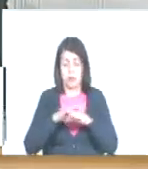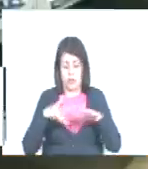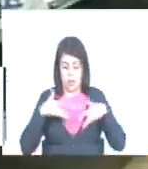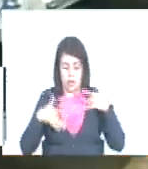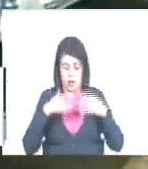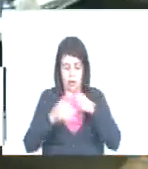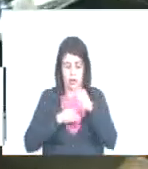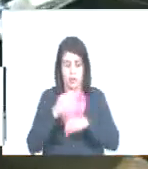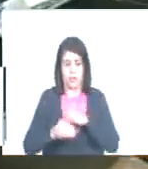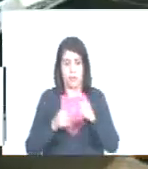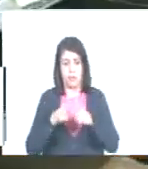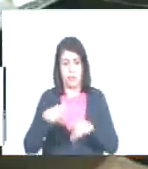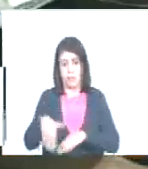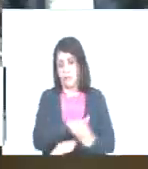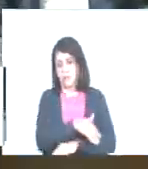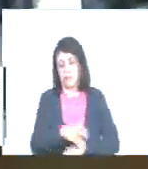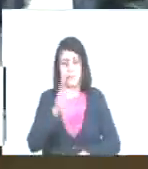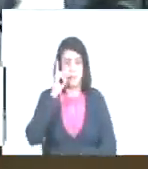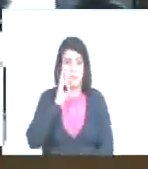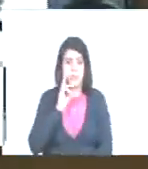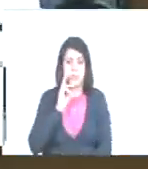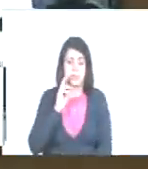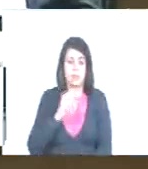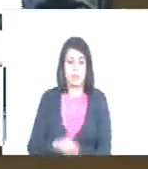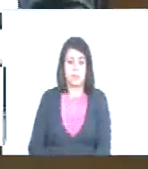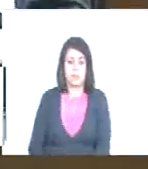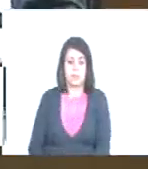acto en la avenida Bolívar.